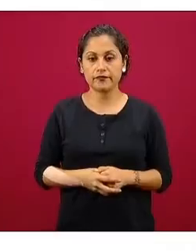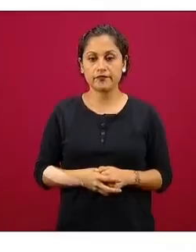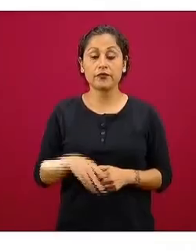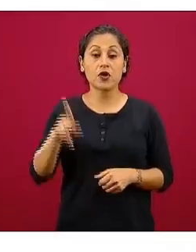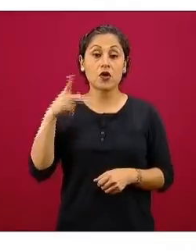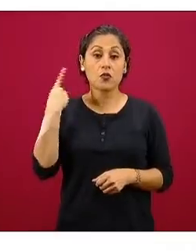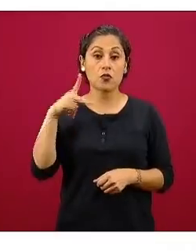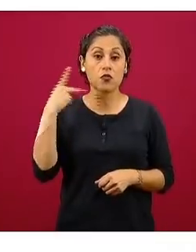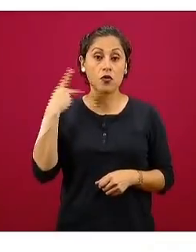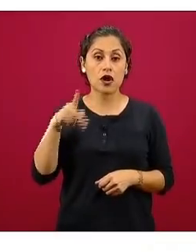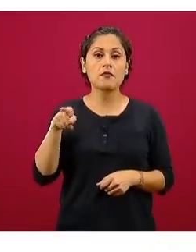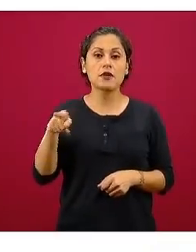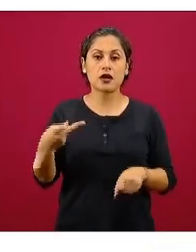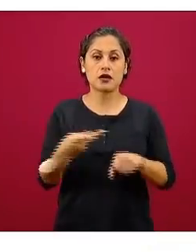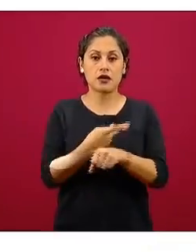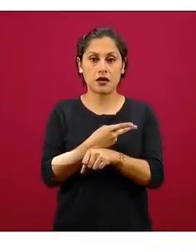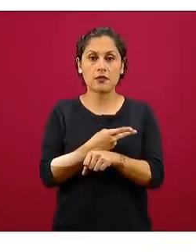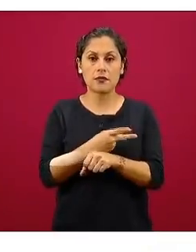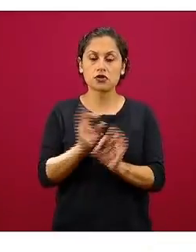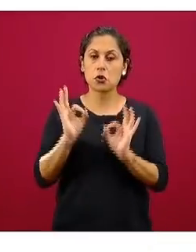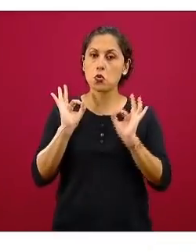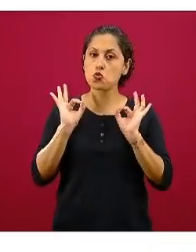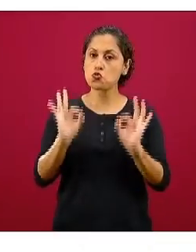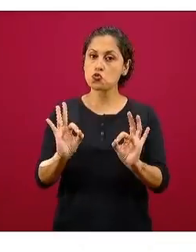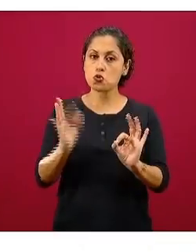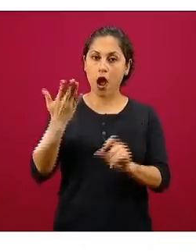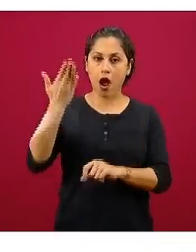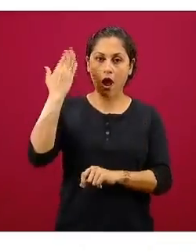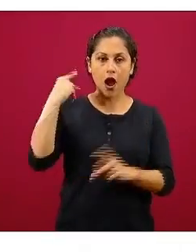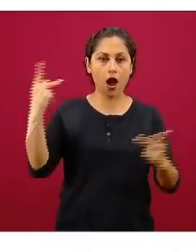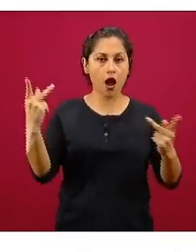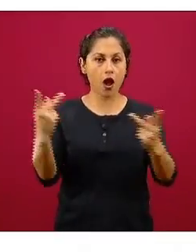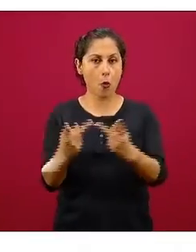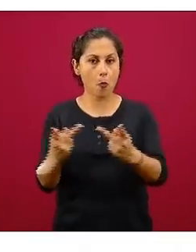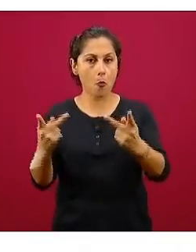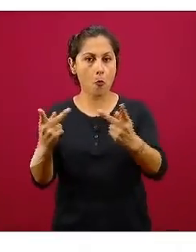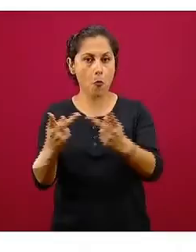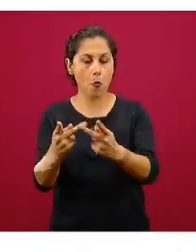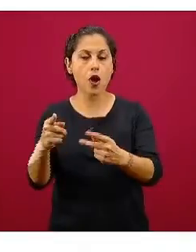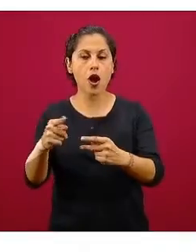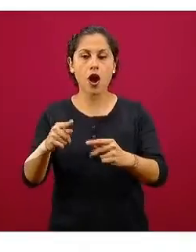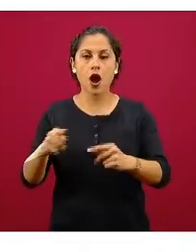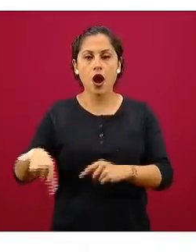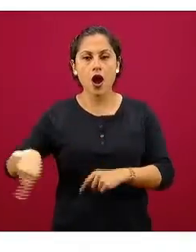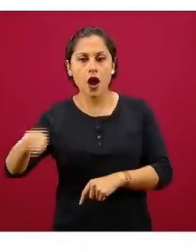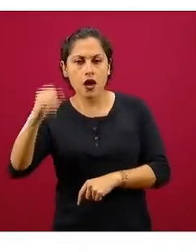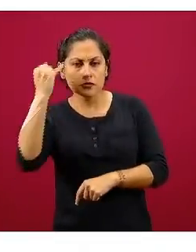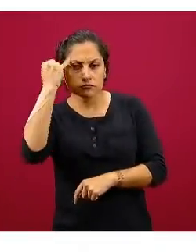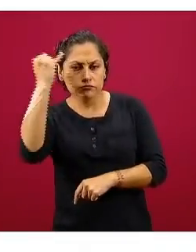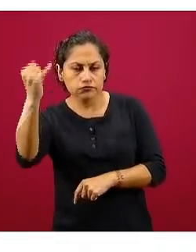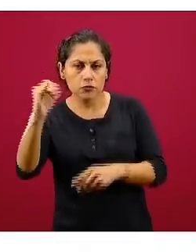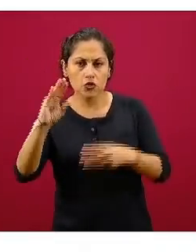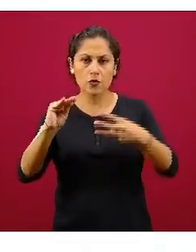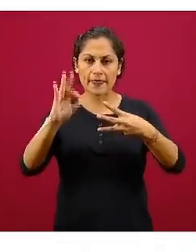Puebla tiene una curva epidémica muy bien definida desde el inicio, excede un poco la predicción al 80%, al 90%, pero